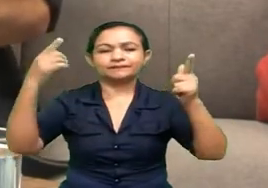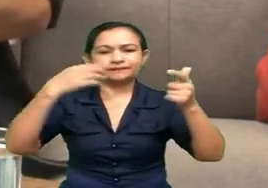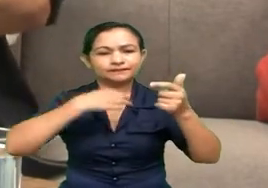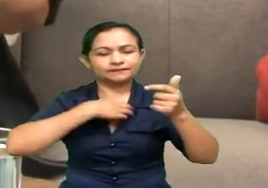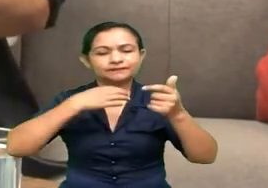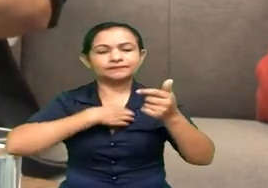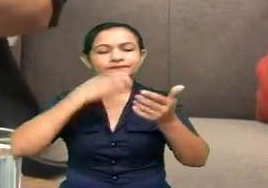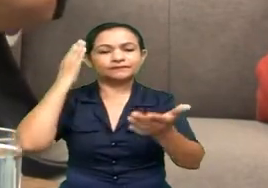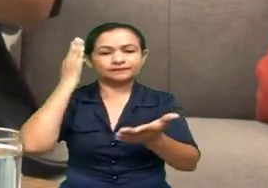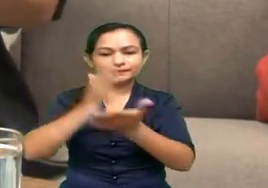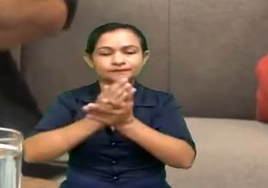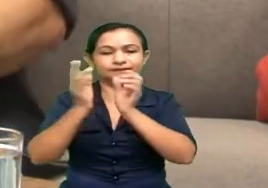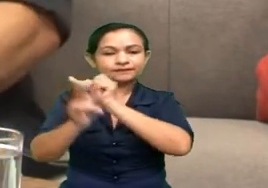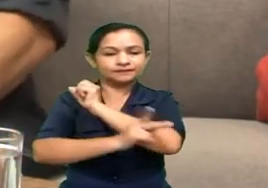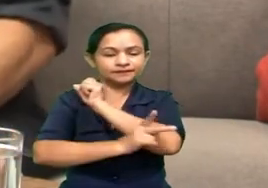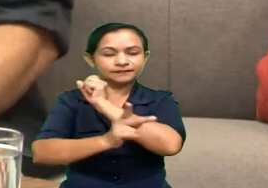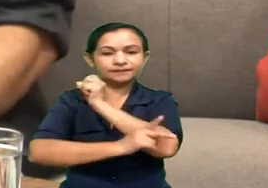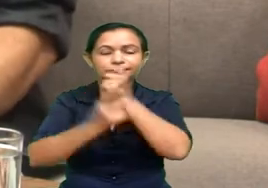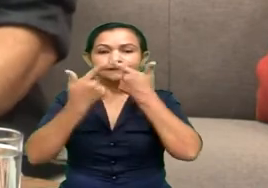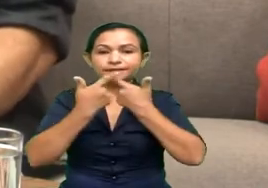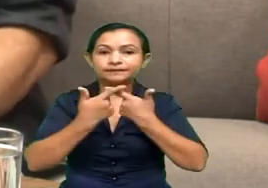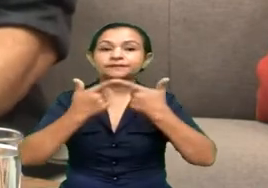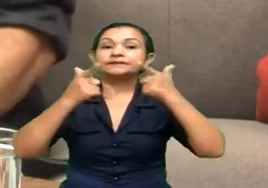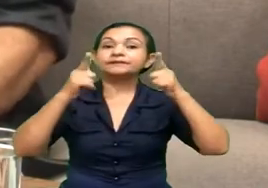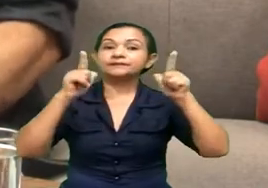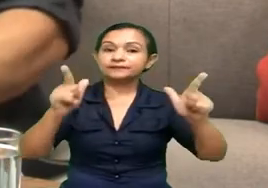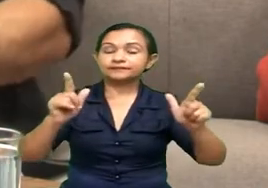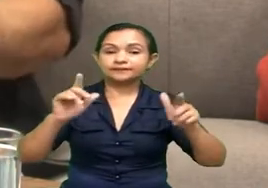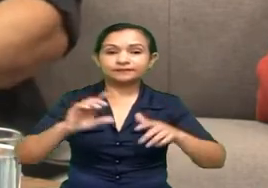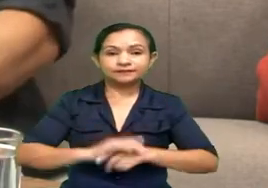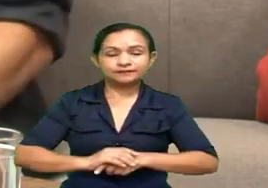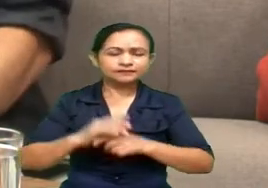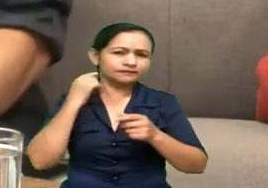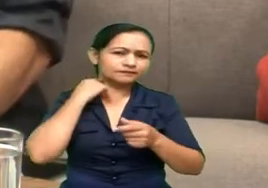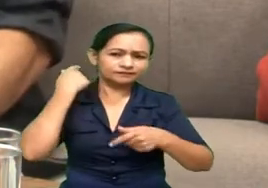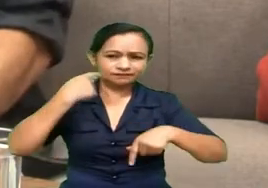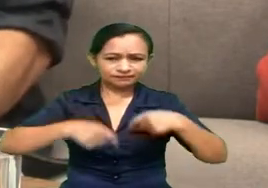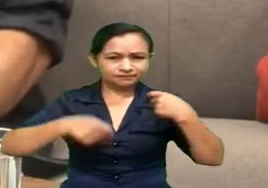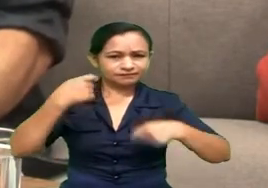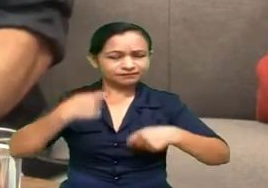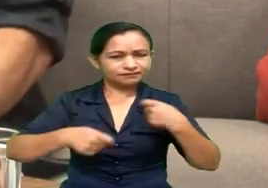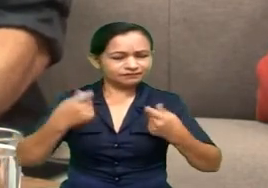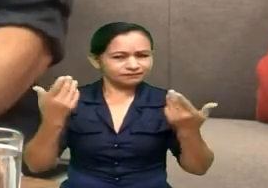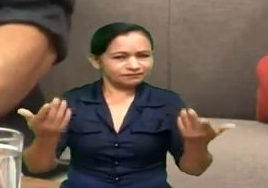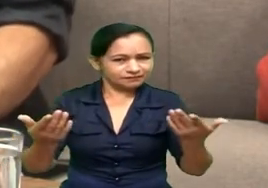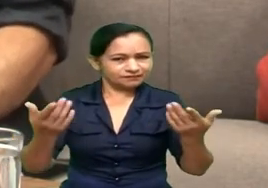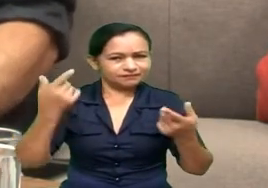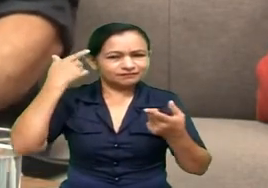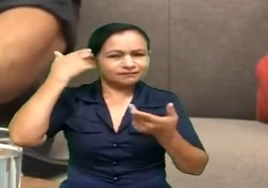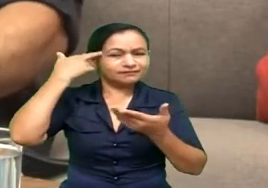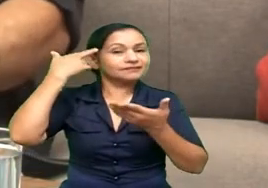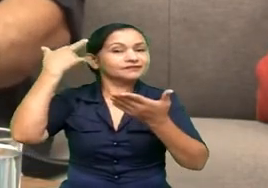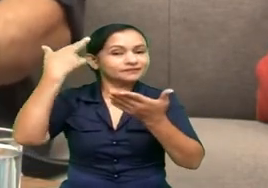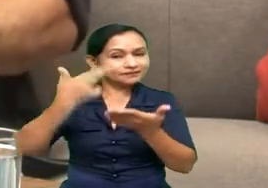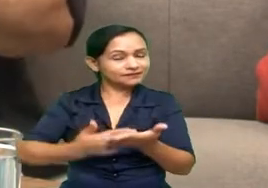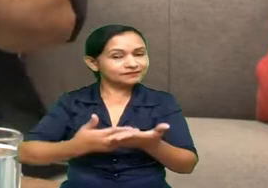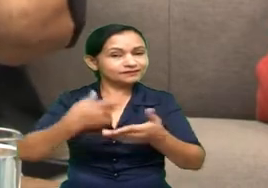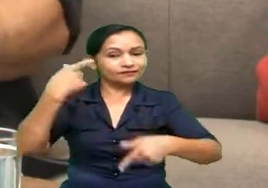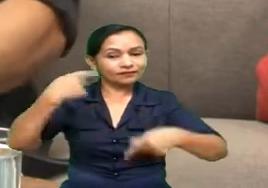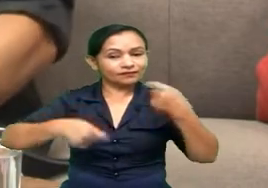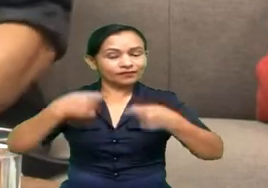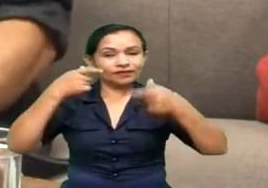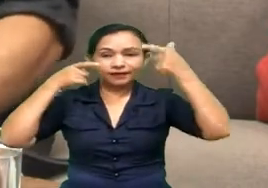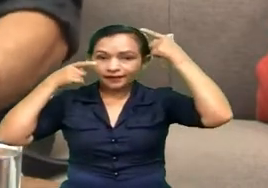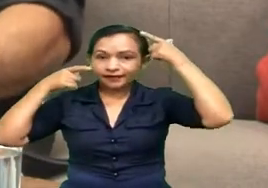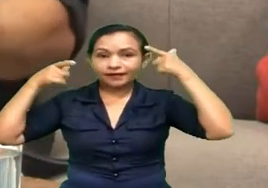ya independiente. Tenemos también que en septiembre, recordá que el general